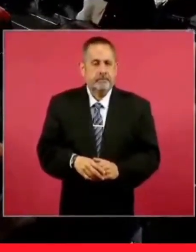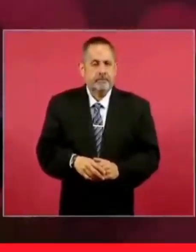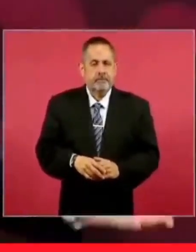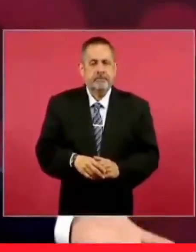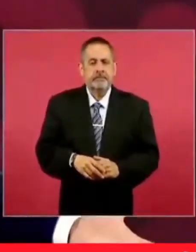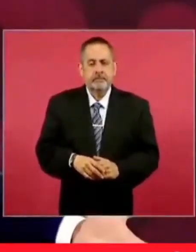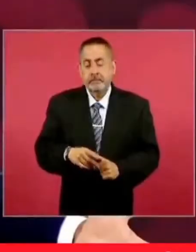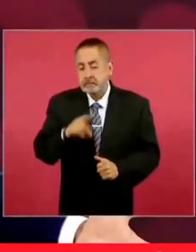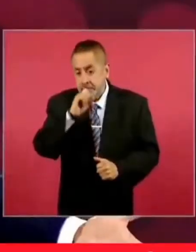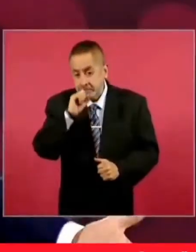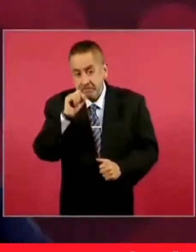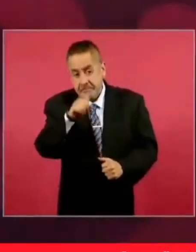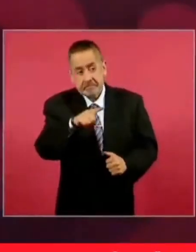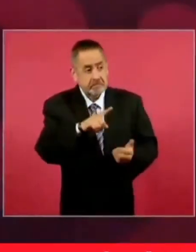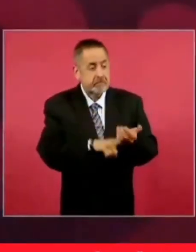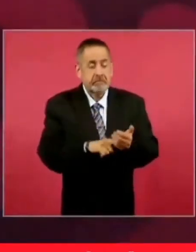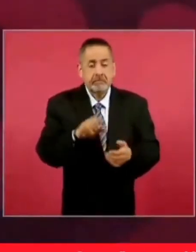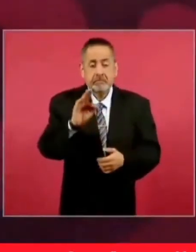hasta Calderón